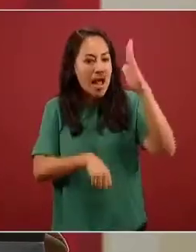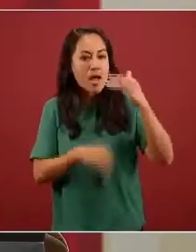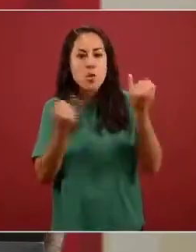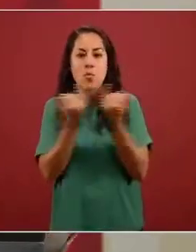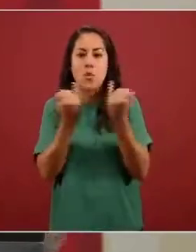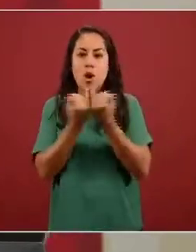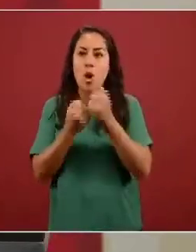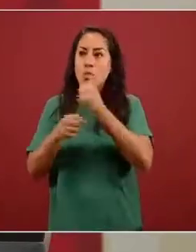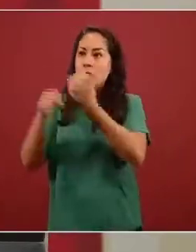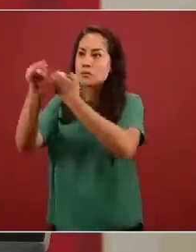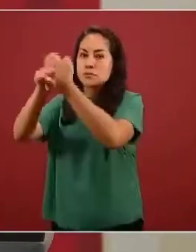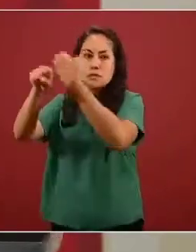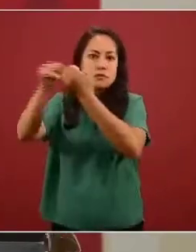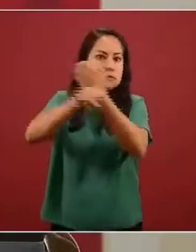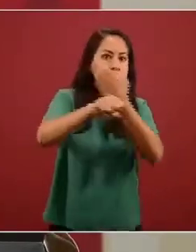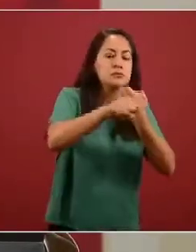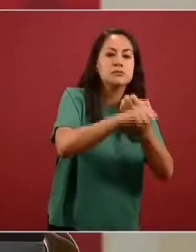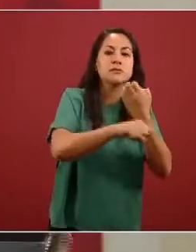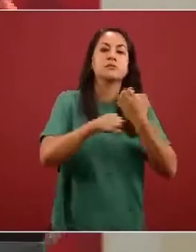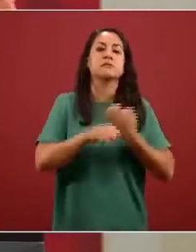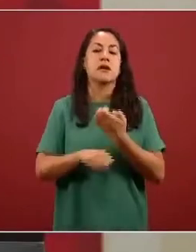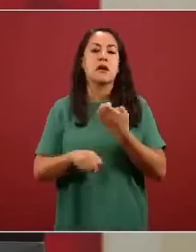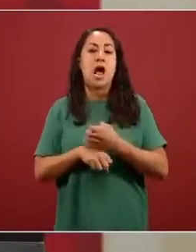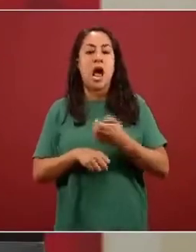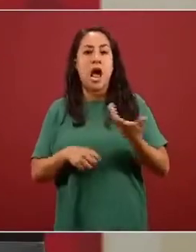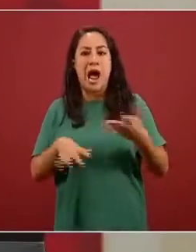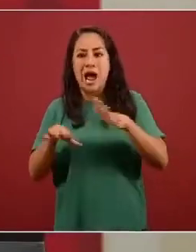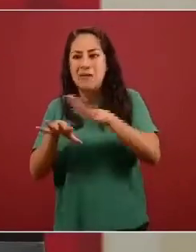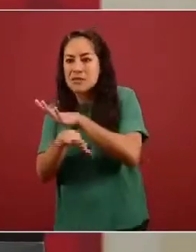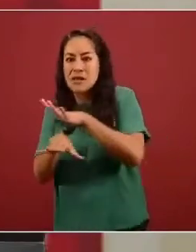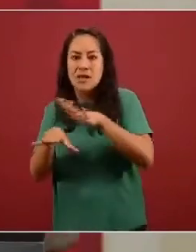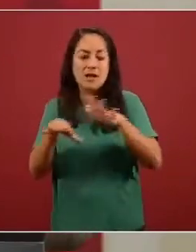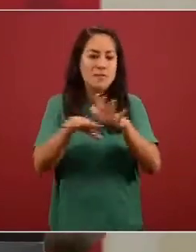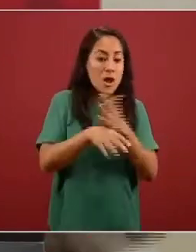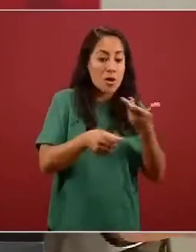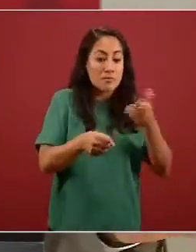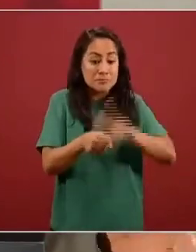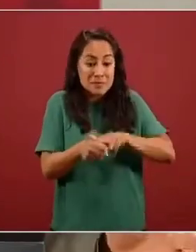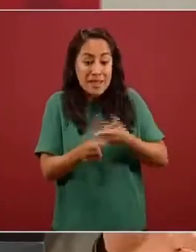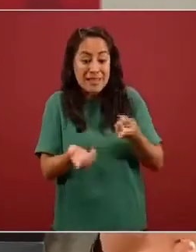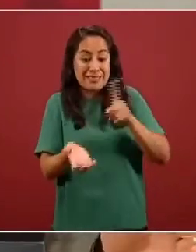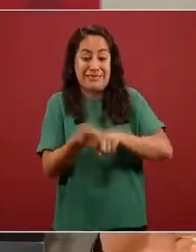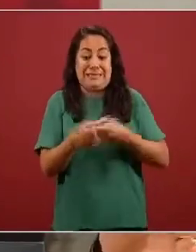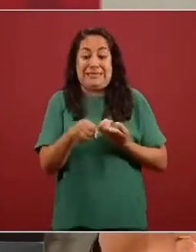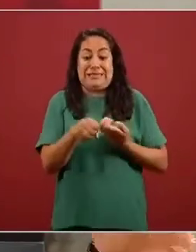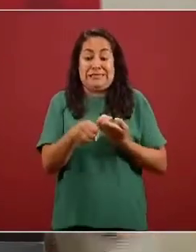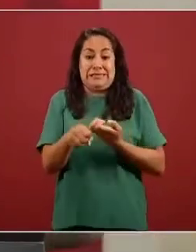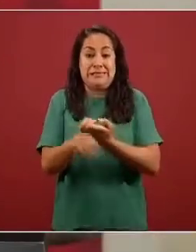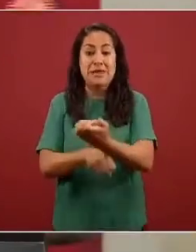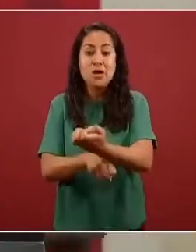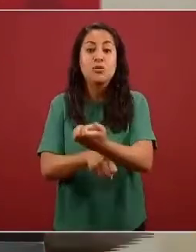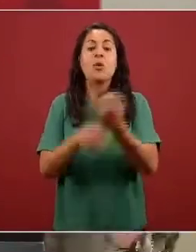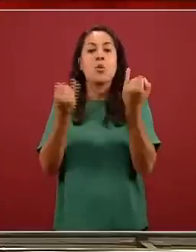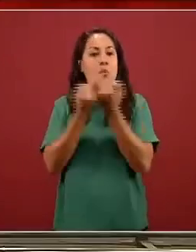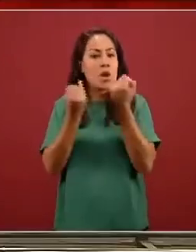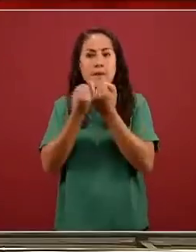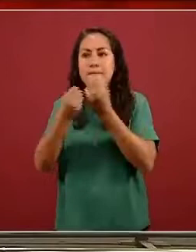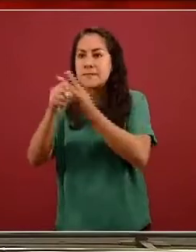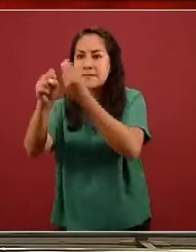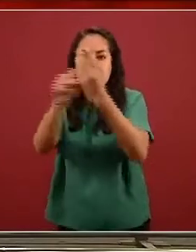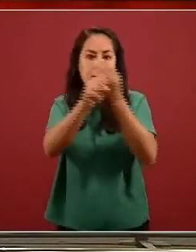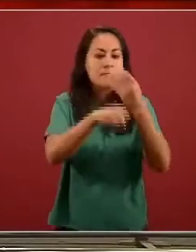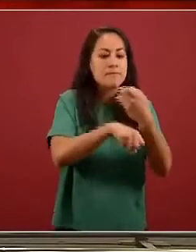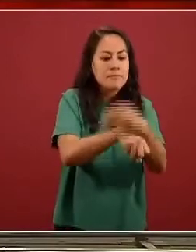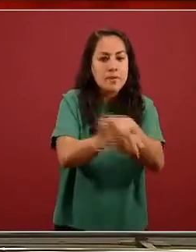gran mayoría hicieron algunas otras reconversiones y acuerdos locales para tener instalaciones provisionales, se expandió aún